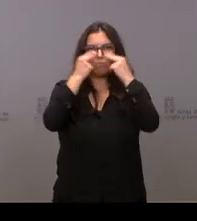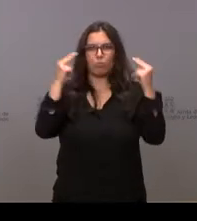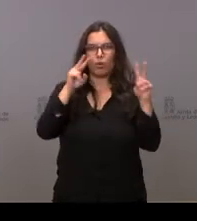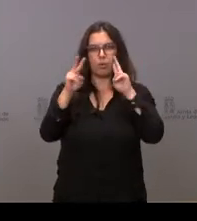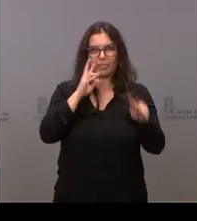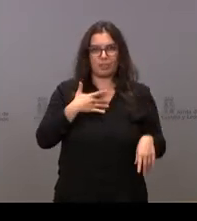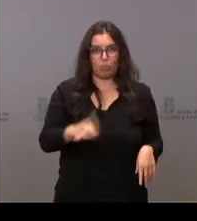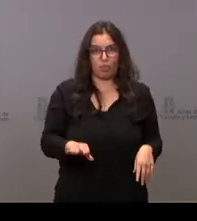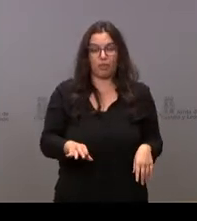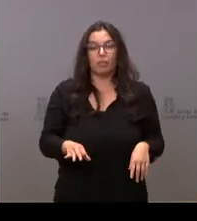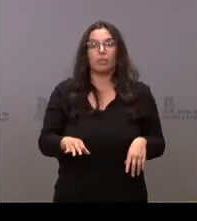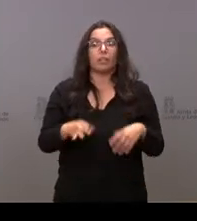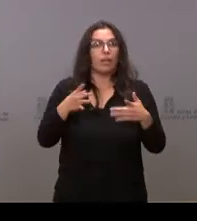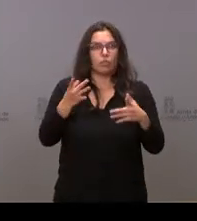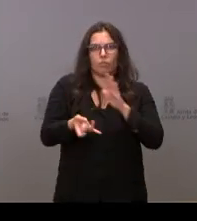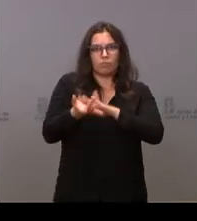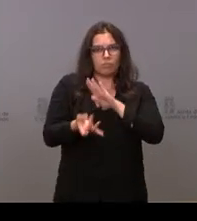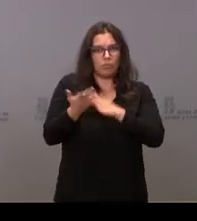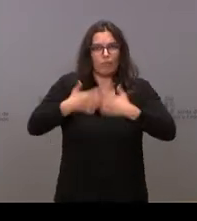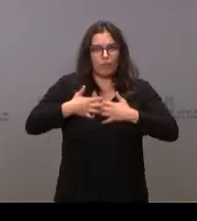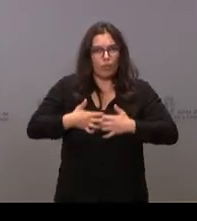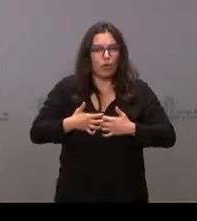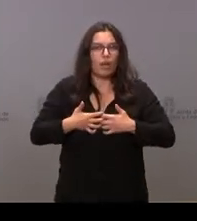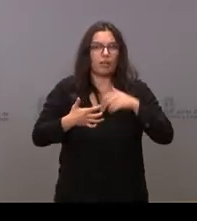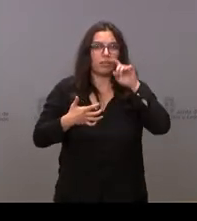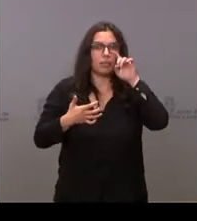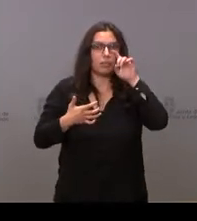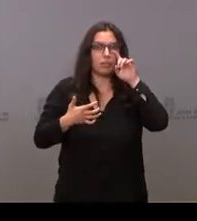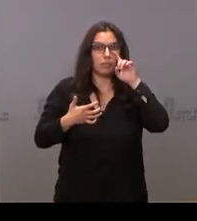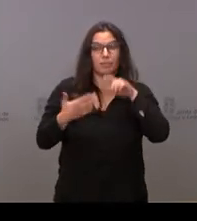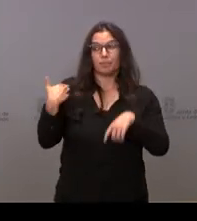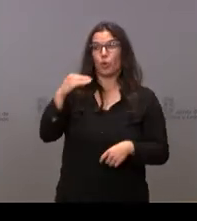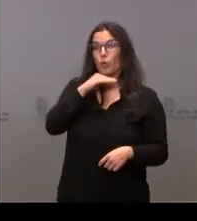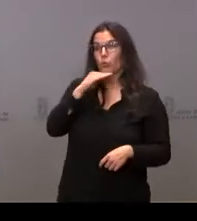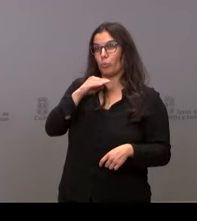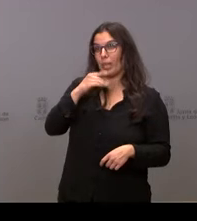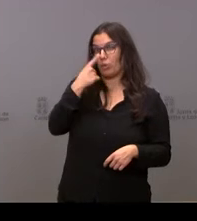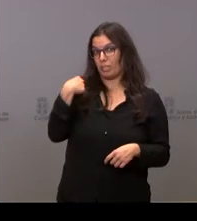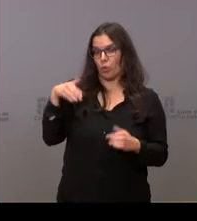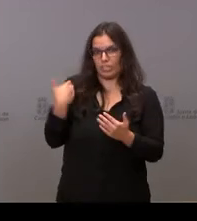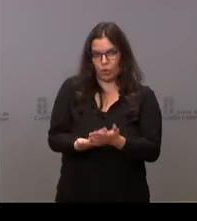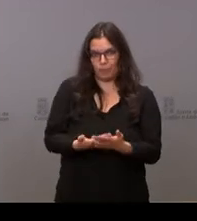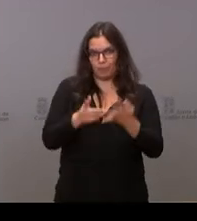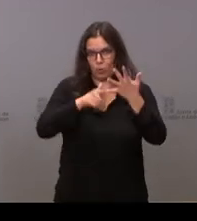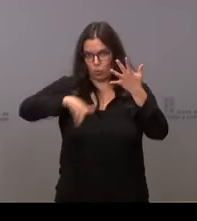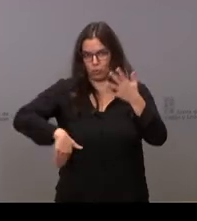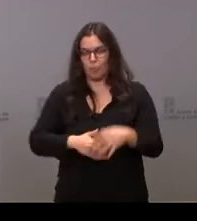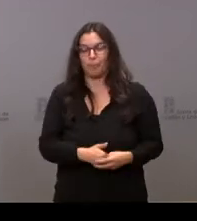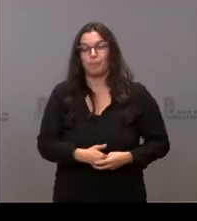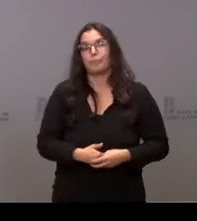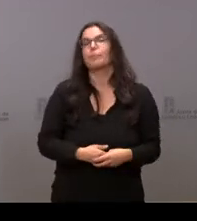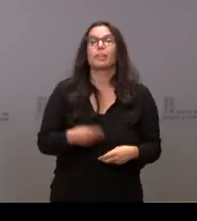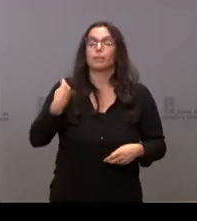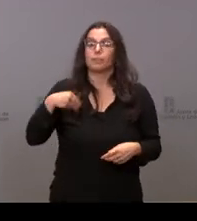Esto se ha puesto en marcha o funciona, diríamos, desde octubre del año 2020. Tanto esta iniciativa, catálogo